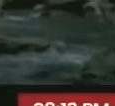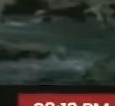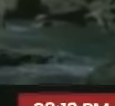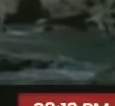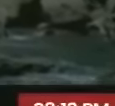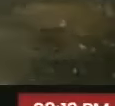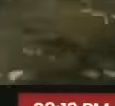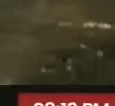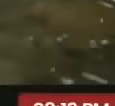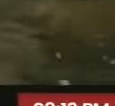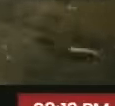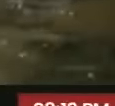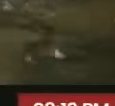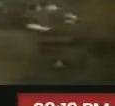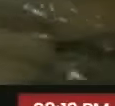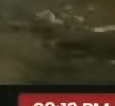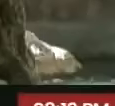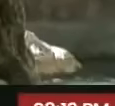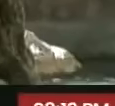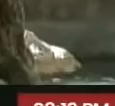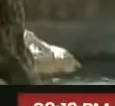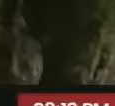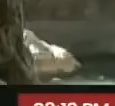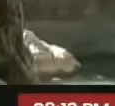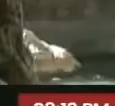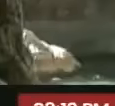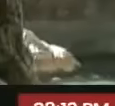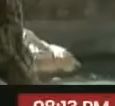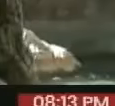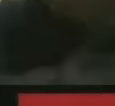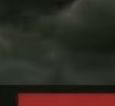y el escenario perfecto para la práctica del senderismo.